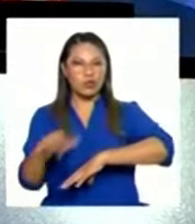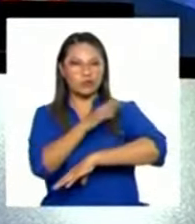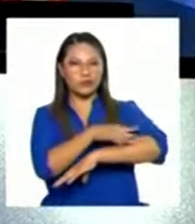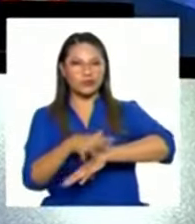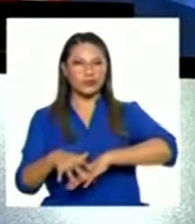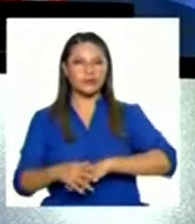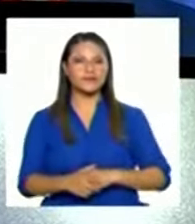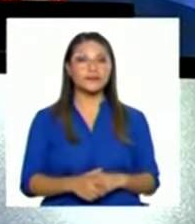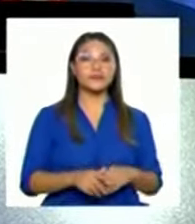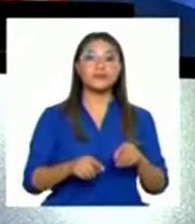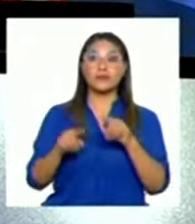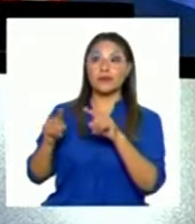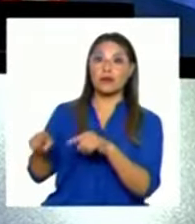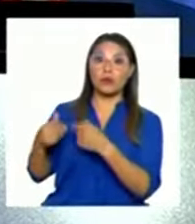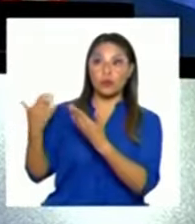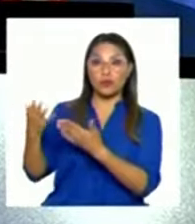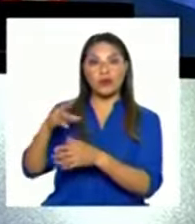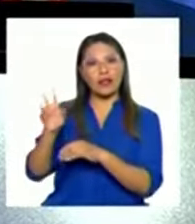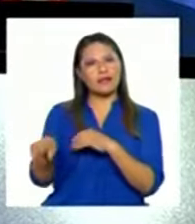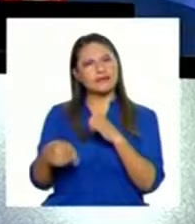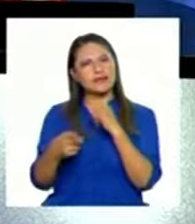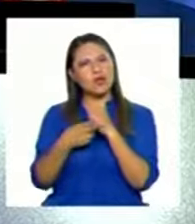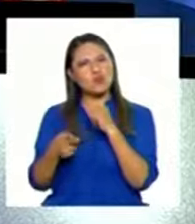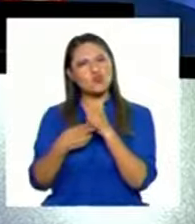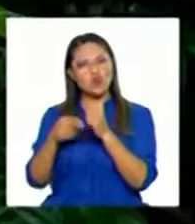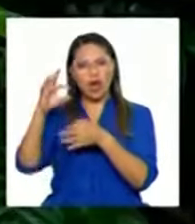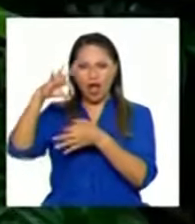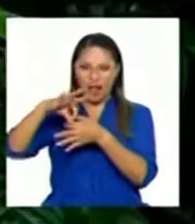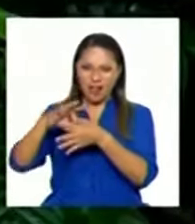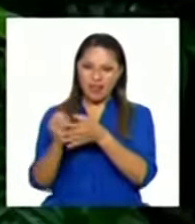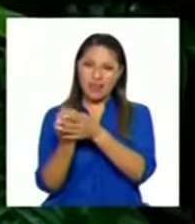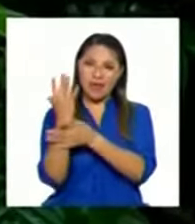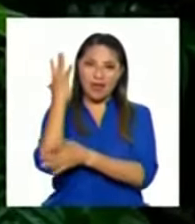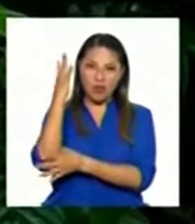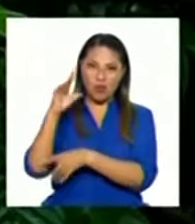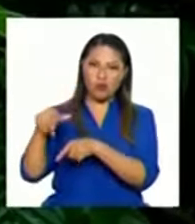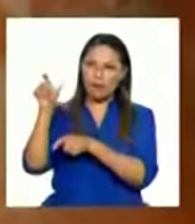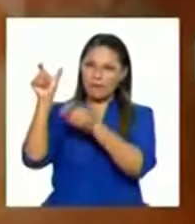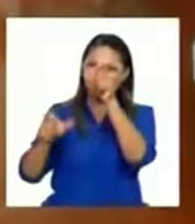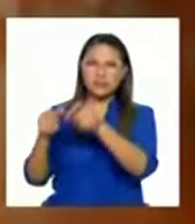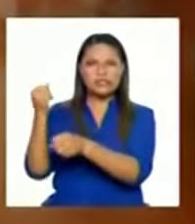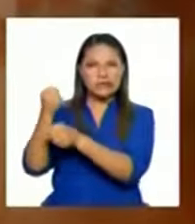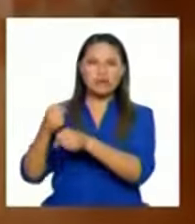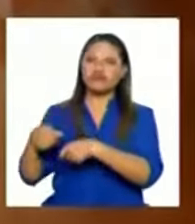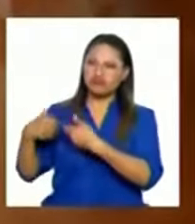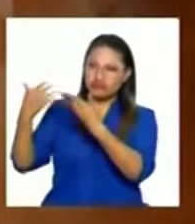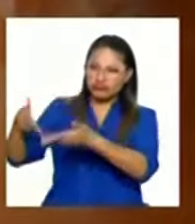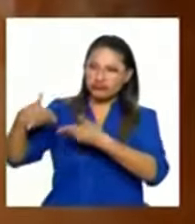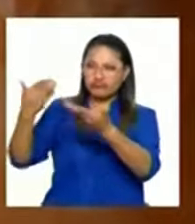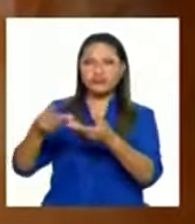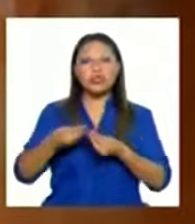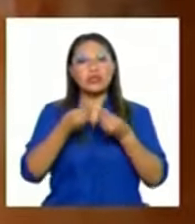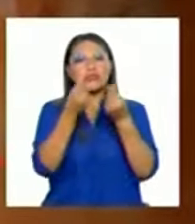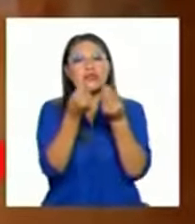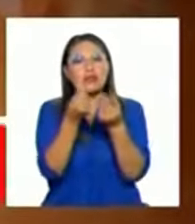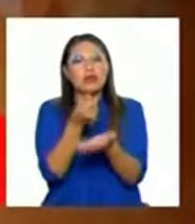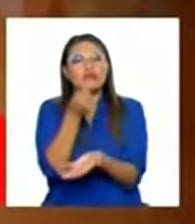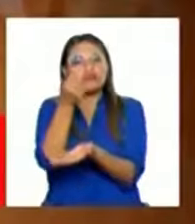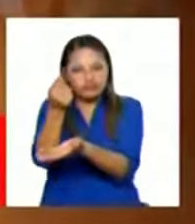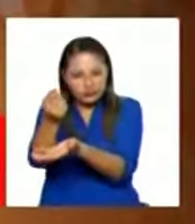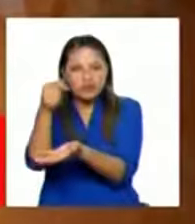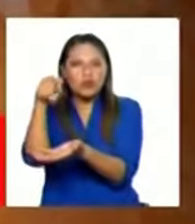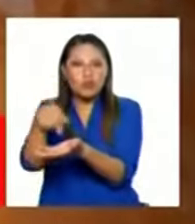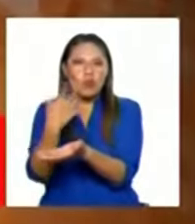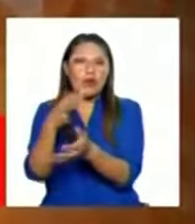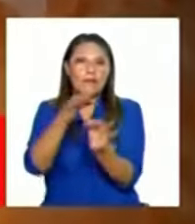Lo que habíamos adelantado, el seguro agrícola catastrófico ha indemnizado a 7.642 pequeños productores de